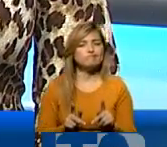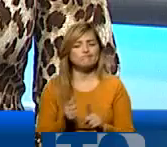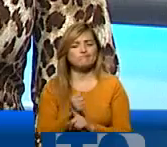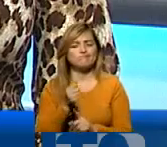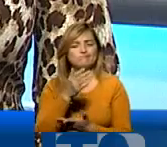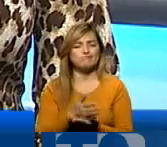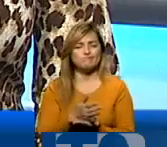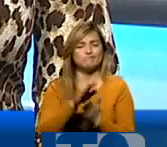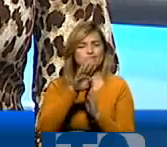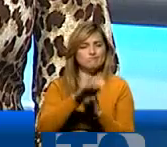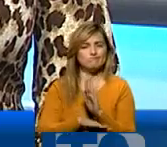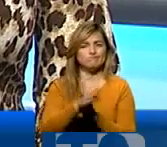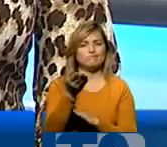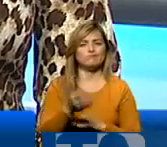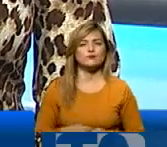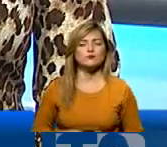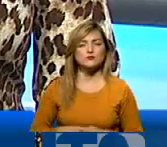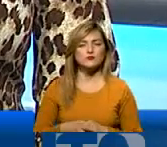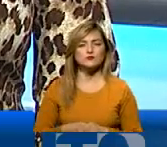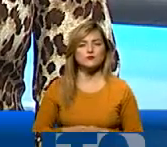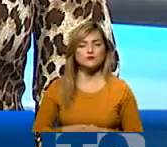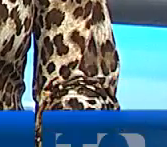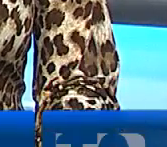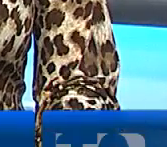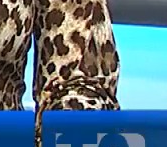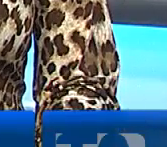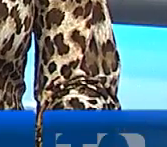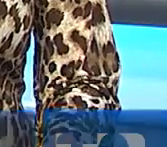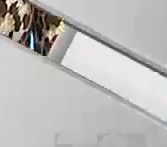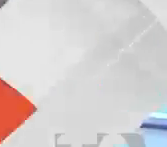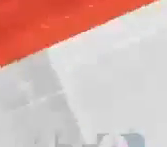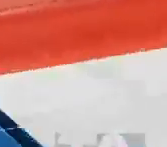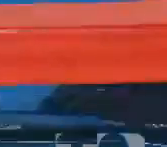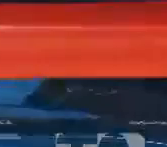de violencia. Allí se hicieron anuncios. Carlos Acoto informa.